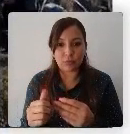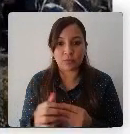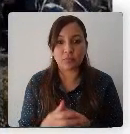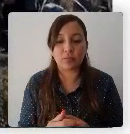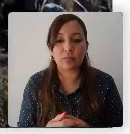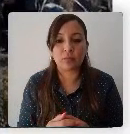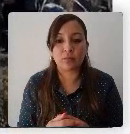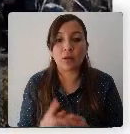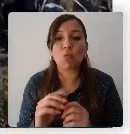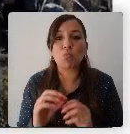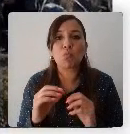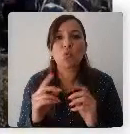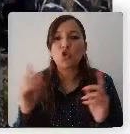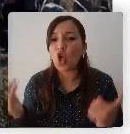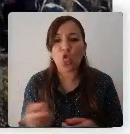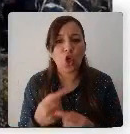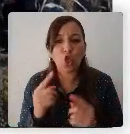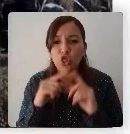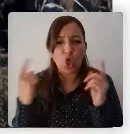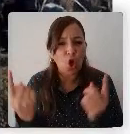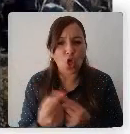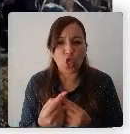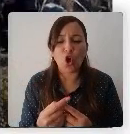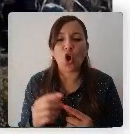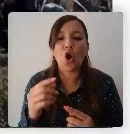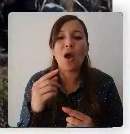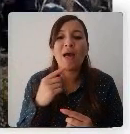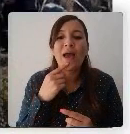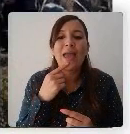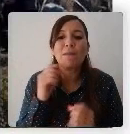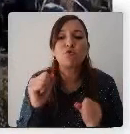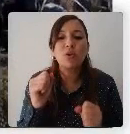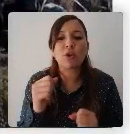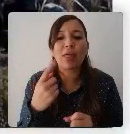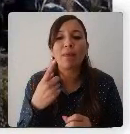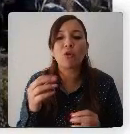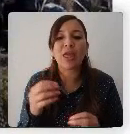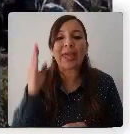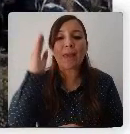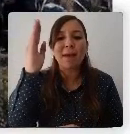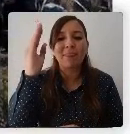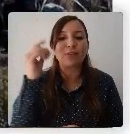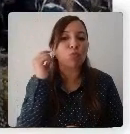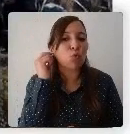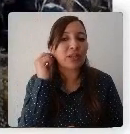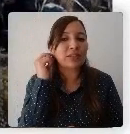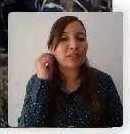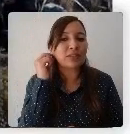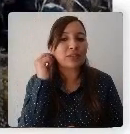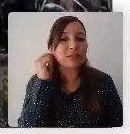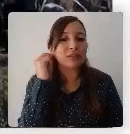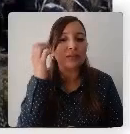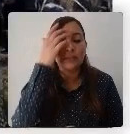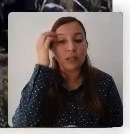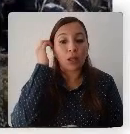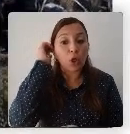con emprendimientos o una iniciativa liderada por mujeres, ¿no? Y obviamente tienen alojamientos,